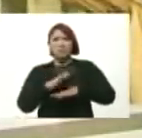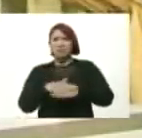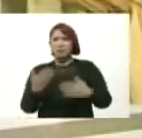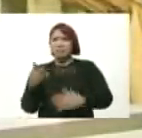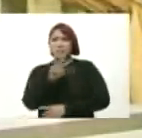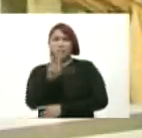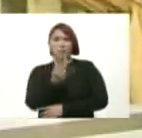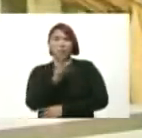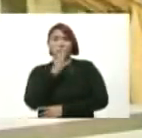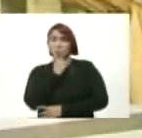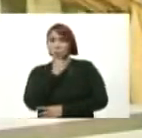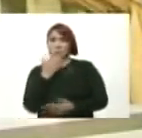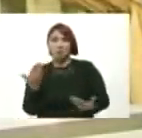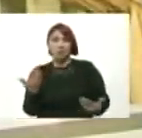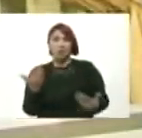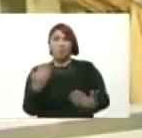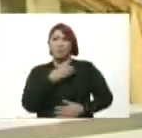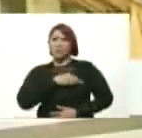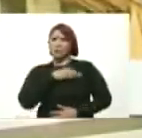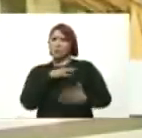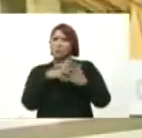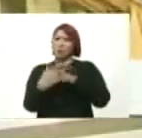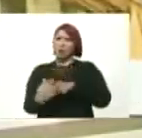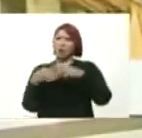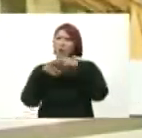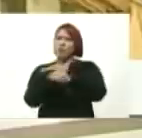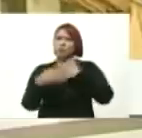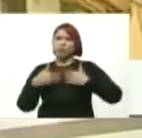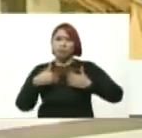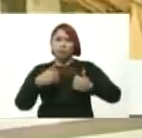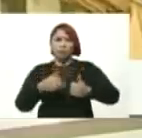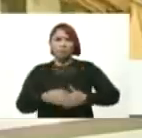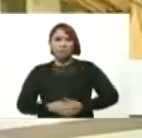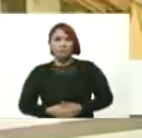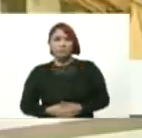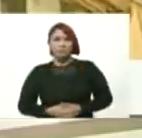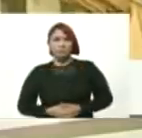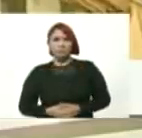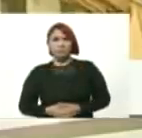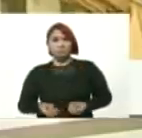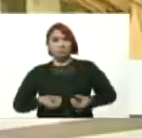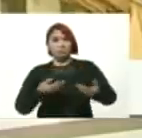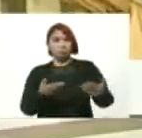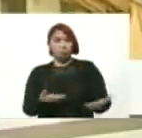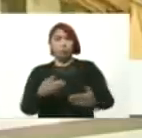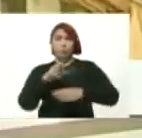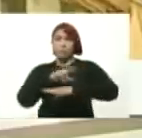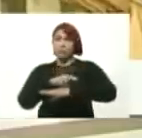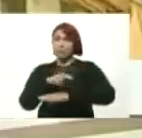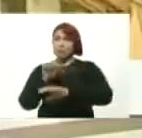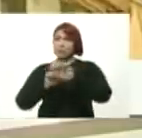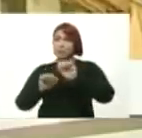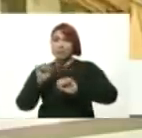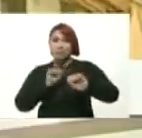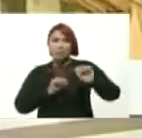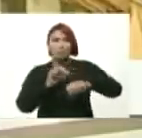la misión barrio adentro salud que la medicina preventiva medicina